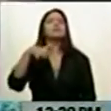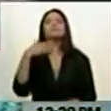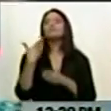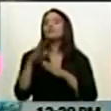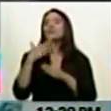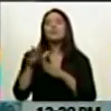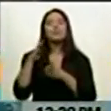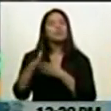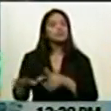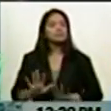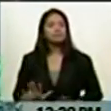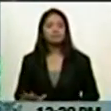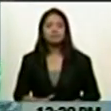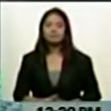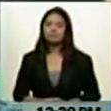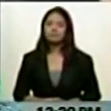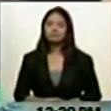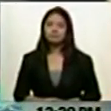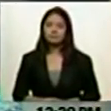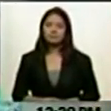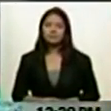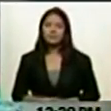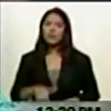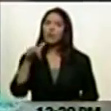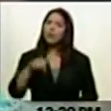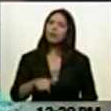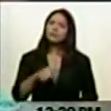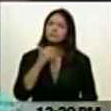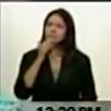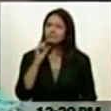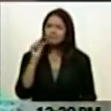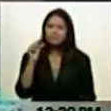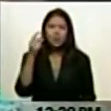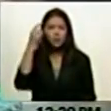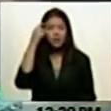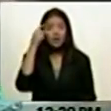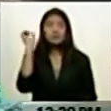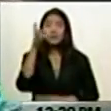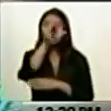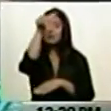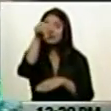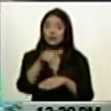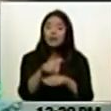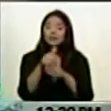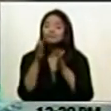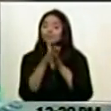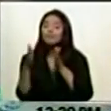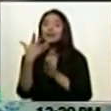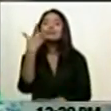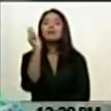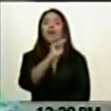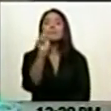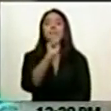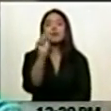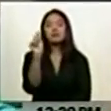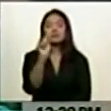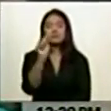que sea. Hoy estamos a pocos días de que la Asamblea Nacional cumpla 3 meses de haber sido